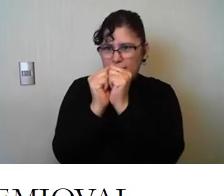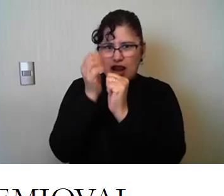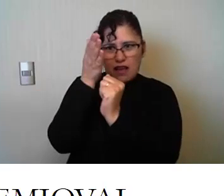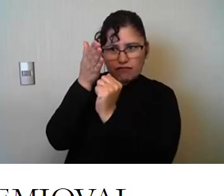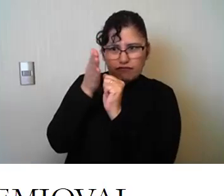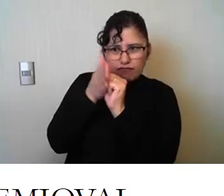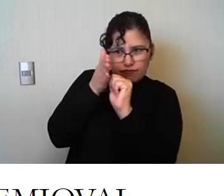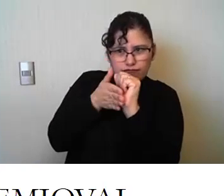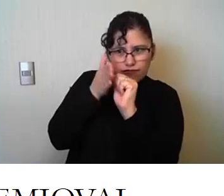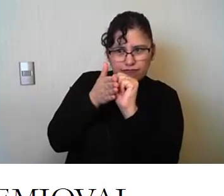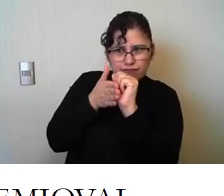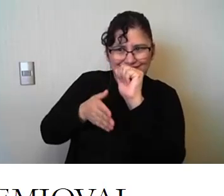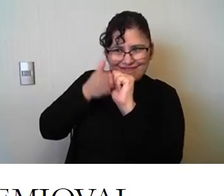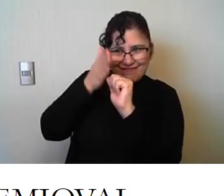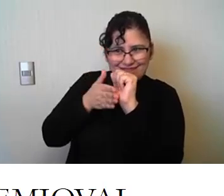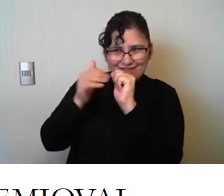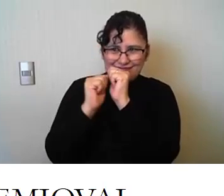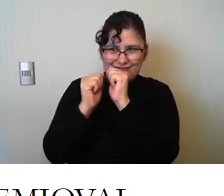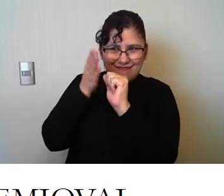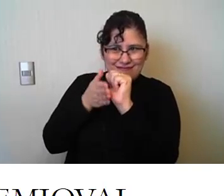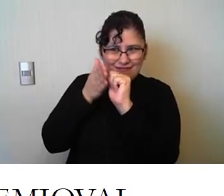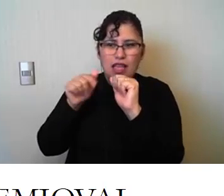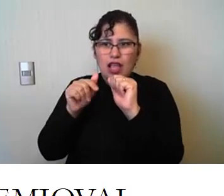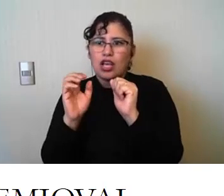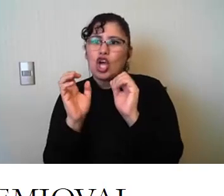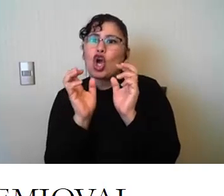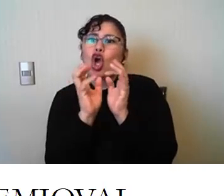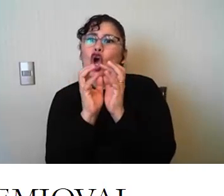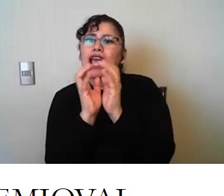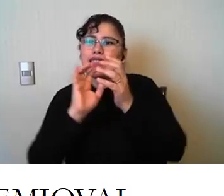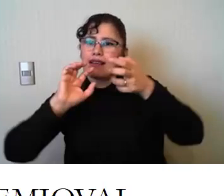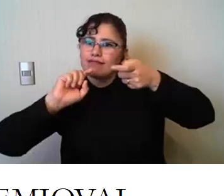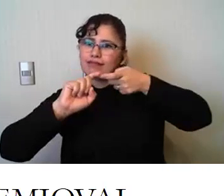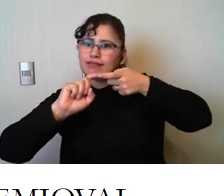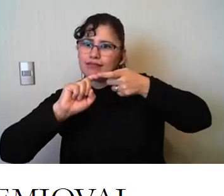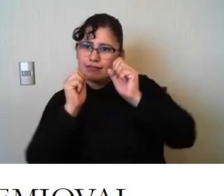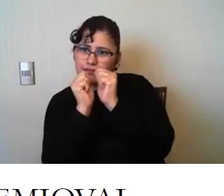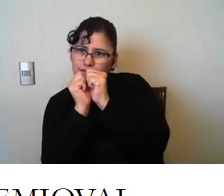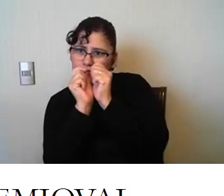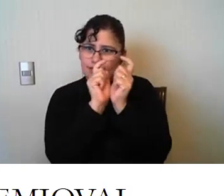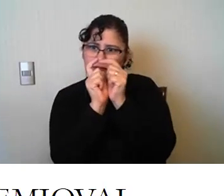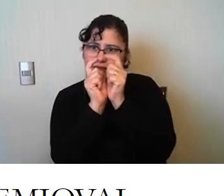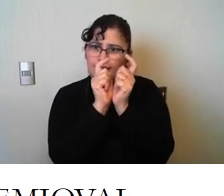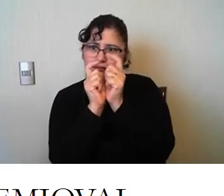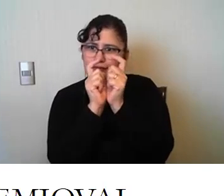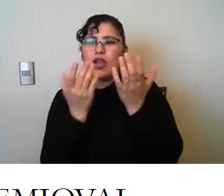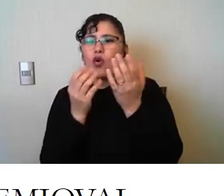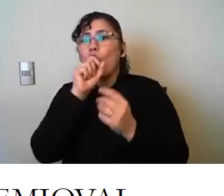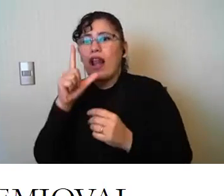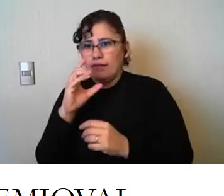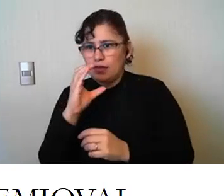hemisferios, son interhemisféricas. Conectan un hemisferio con otro. ¿Cuáles son? El cuerpo calloso,